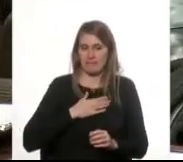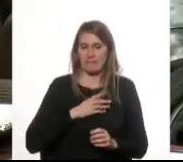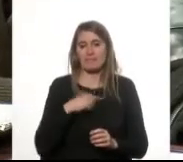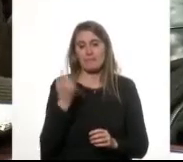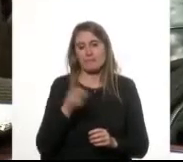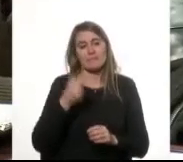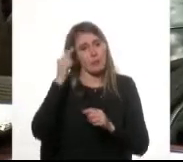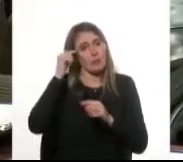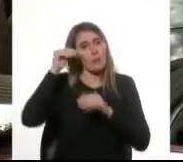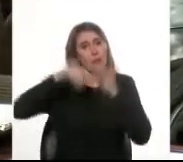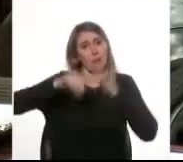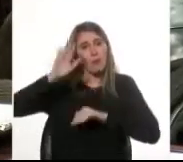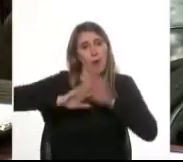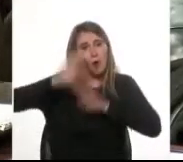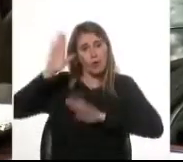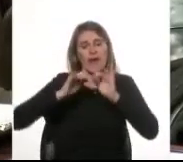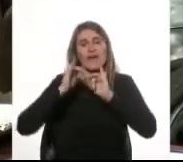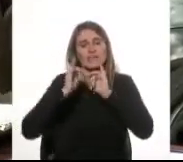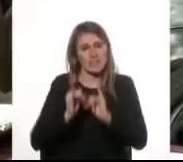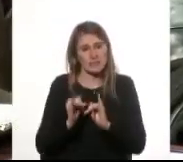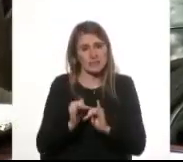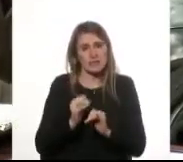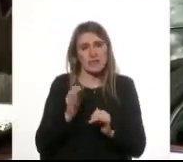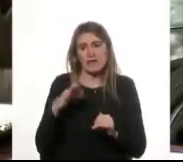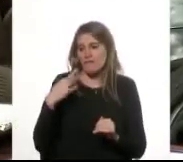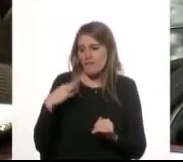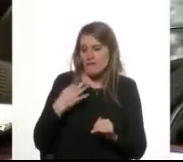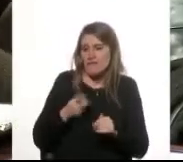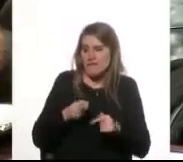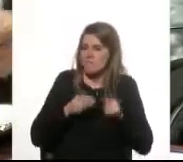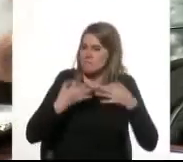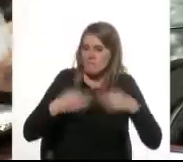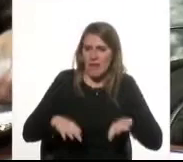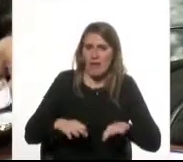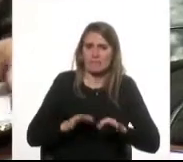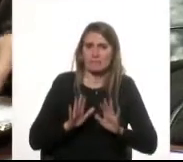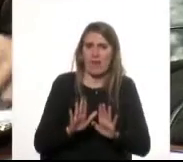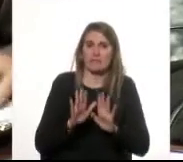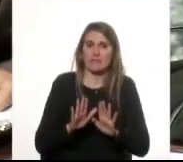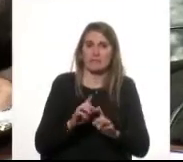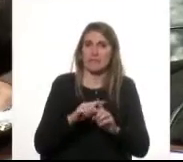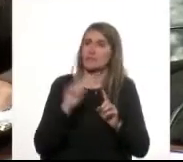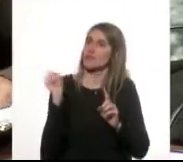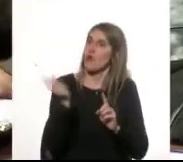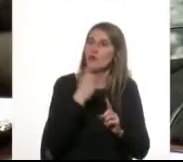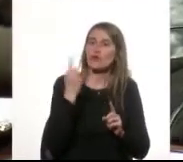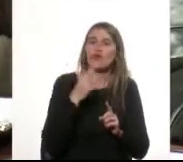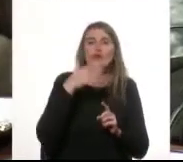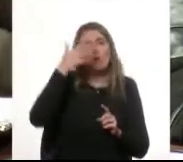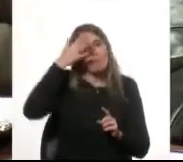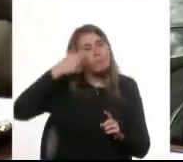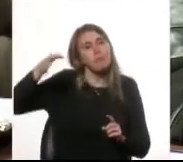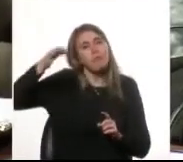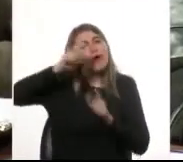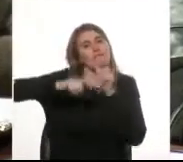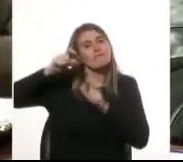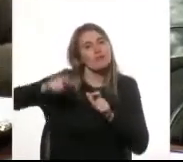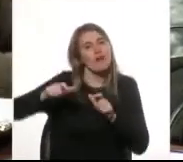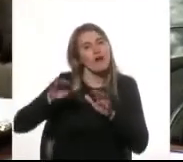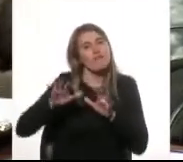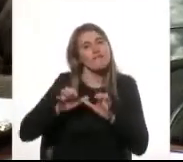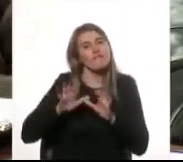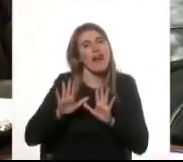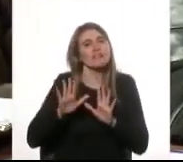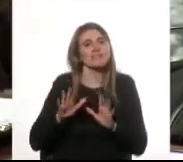Optamos a conciencia de vivir con sobriedad, como vive la inmensa mayoría de nuestro pueblo. Es una